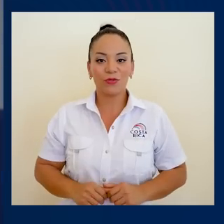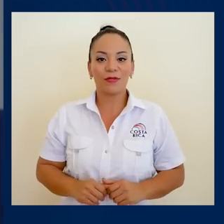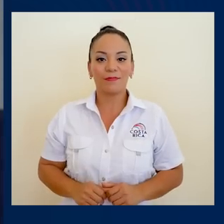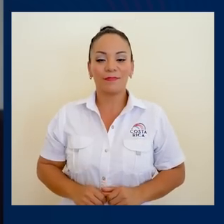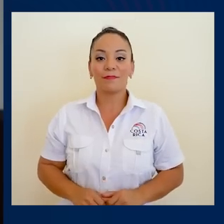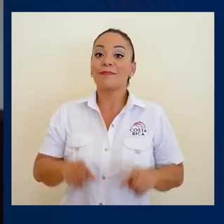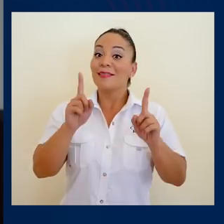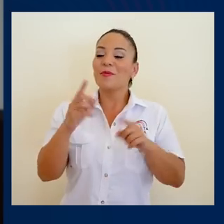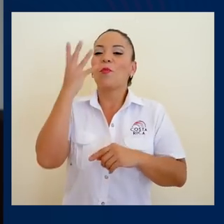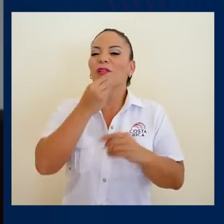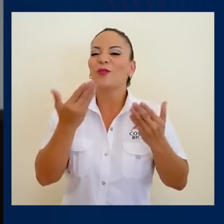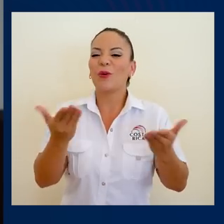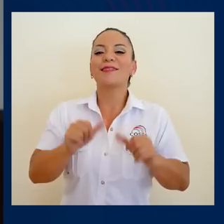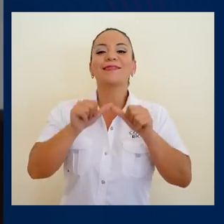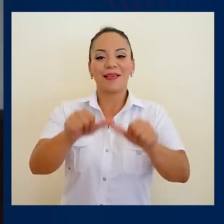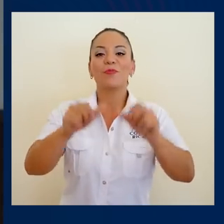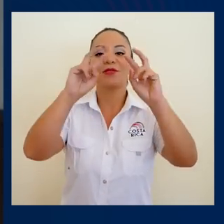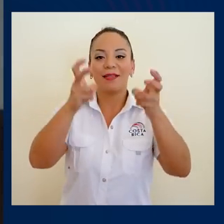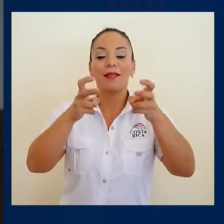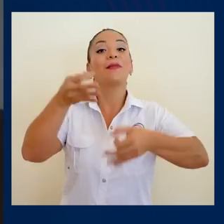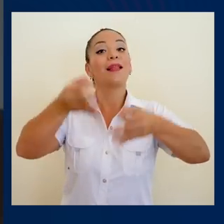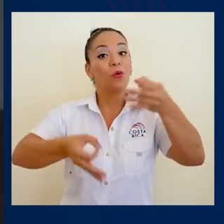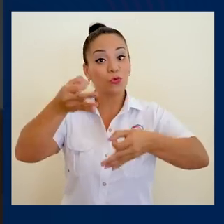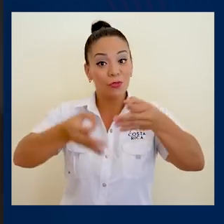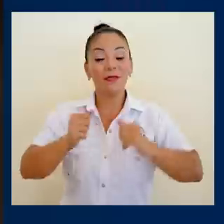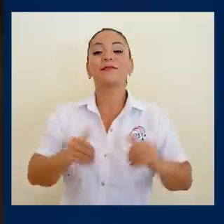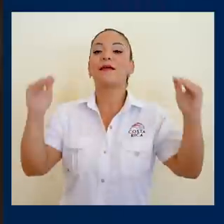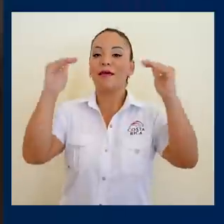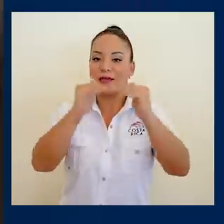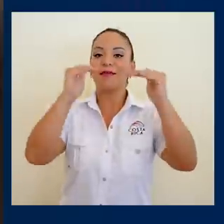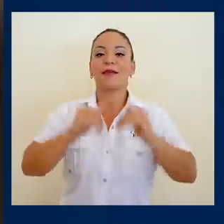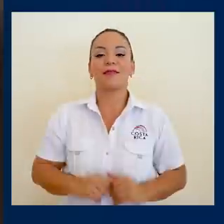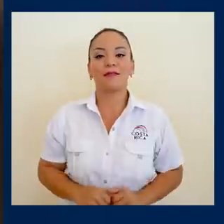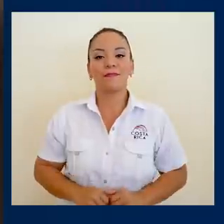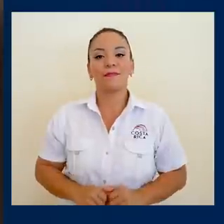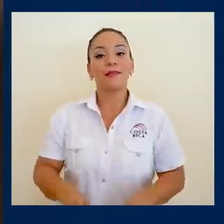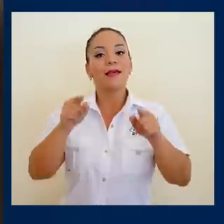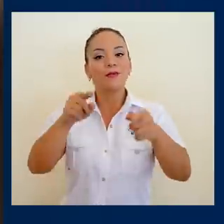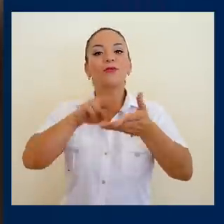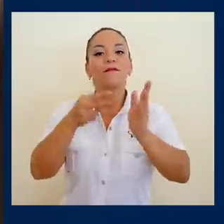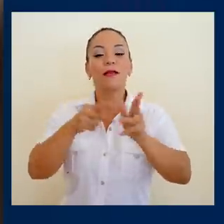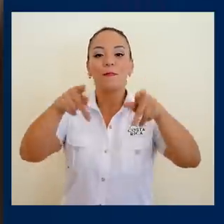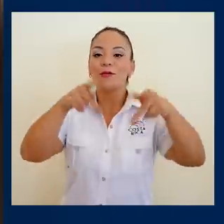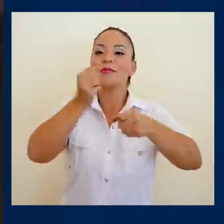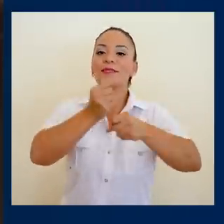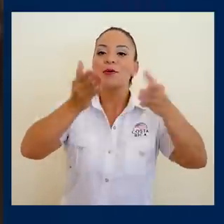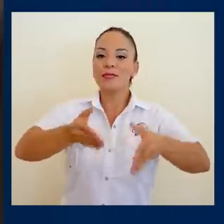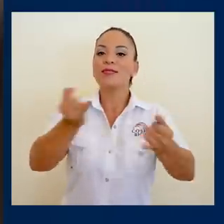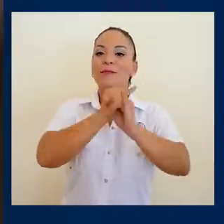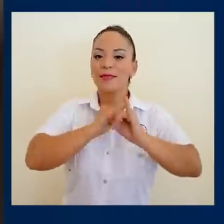lo más bonito, seguimos con el tema de la justicia y la equidad. Eso hace que los trabajadores